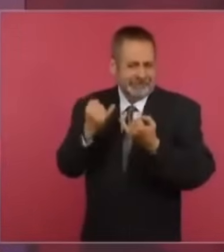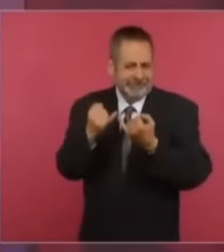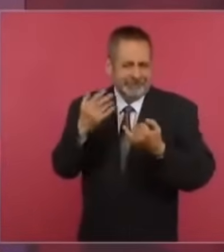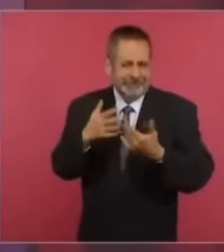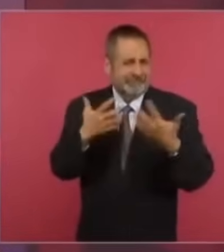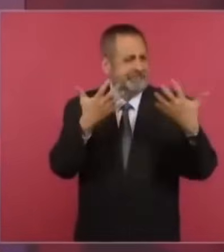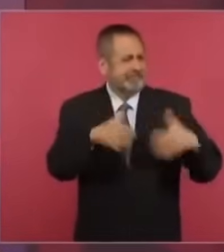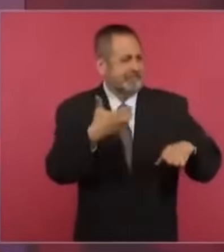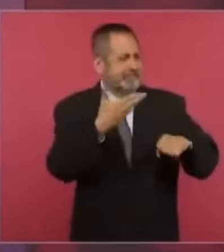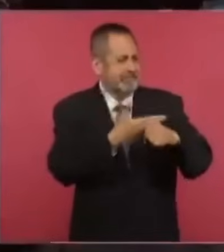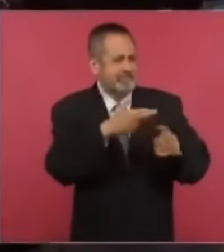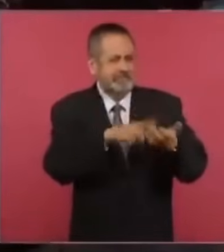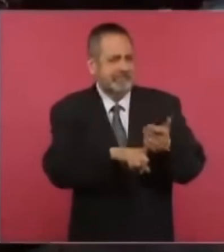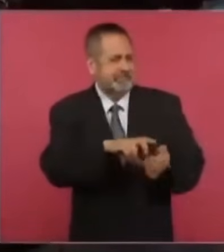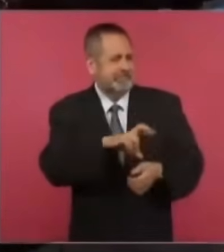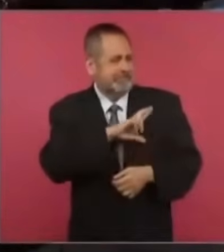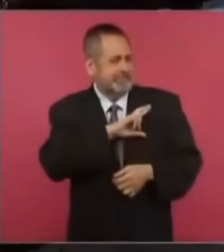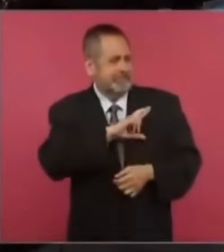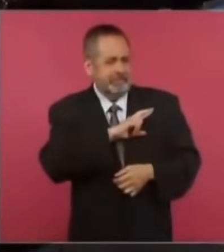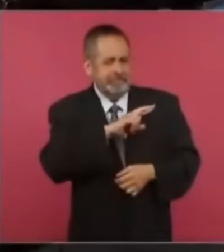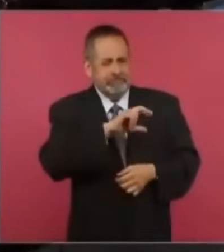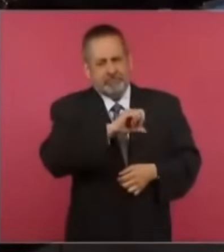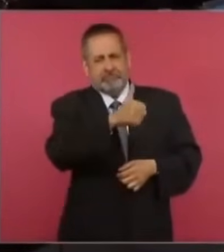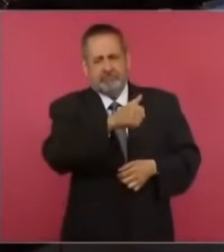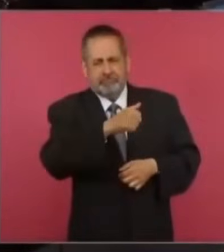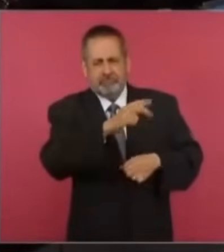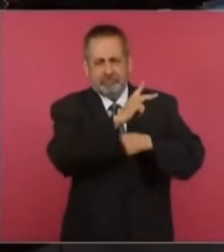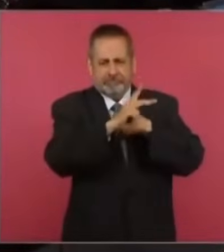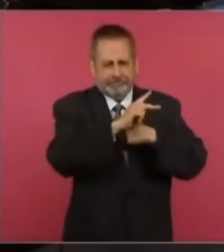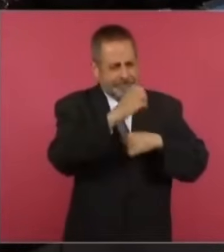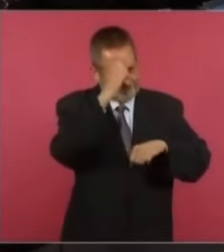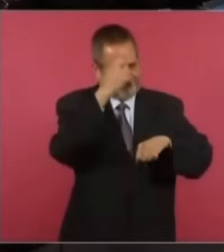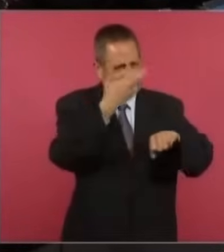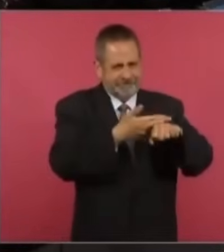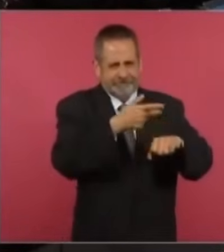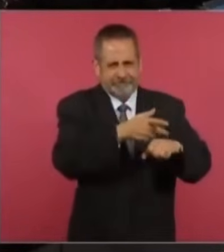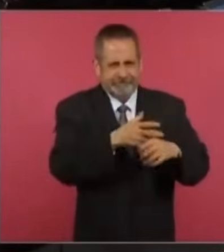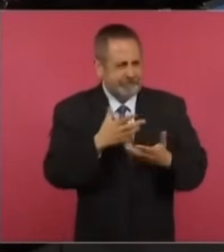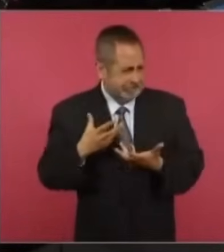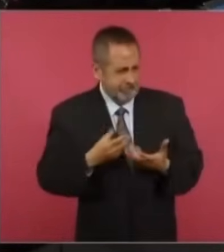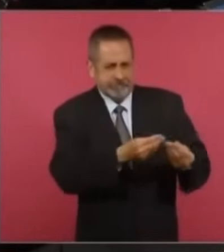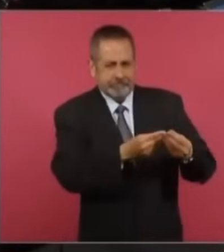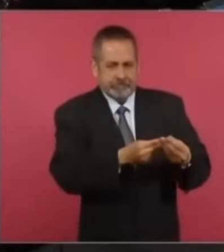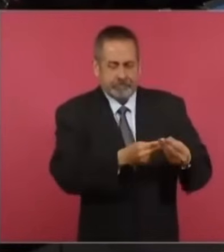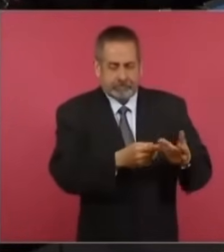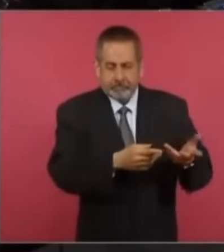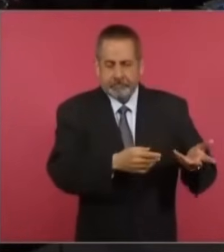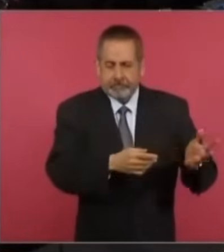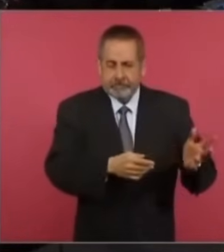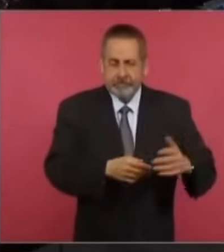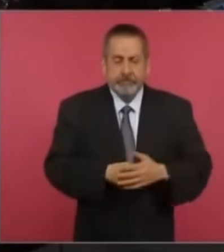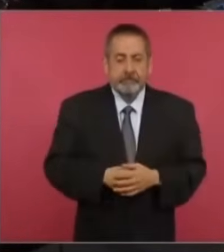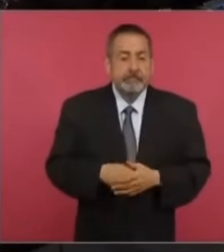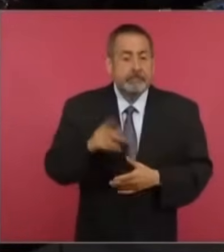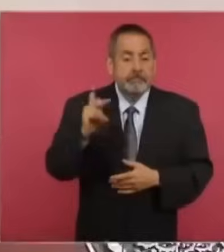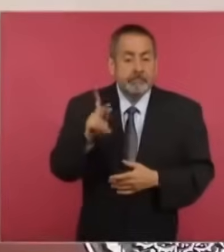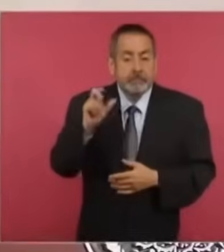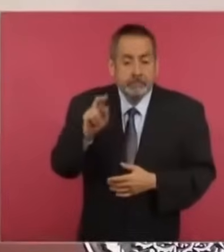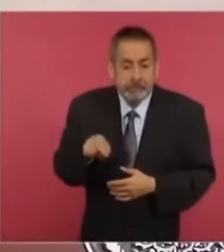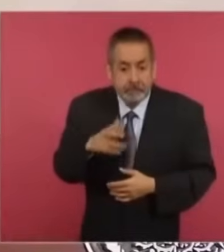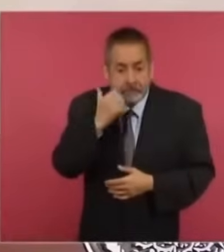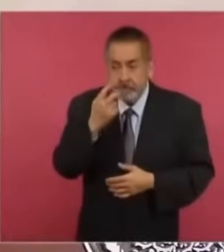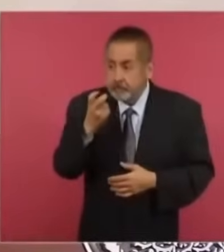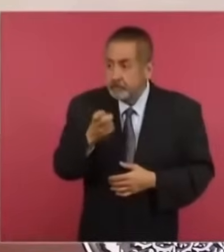de empresas extranjeras. Pero no se conformaban con